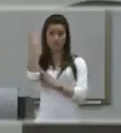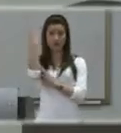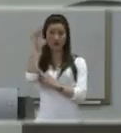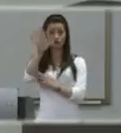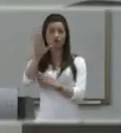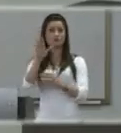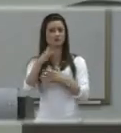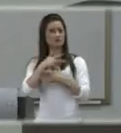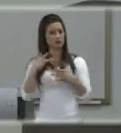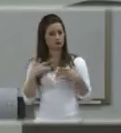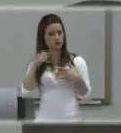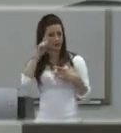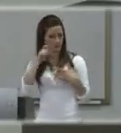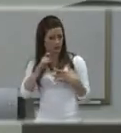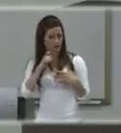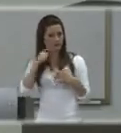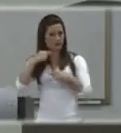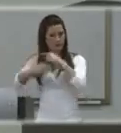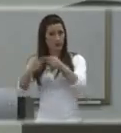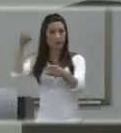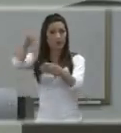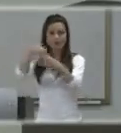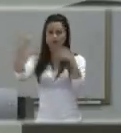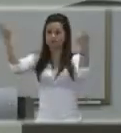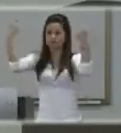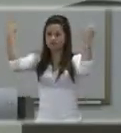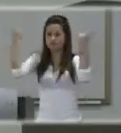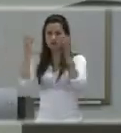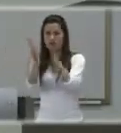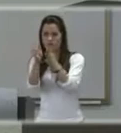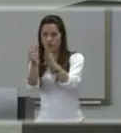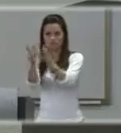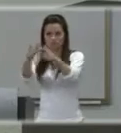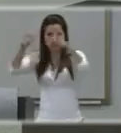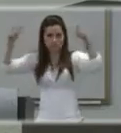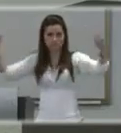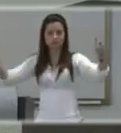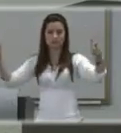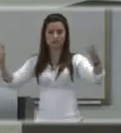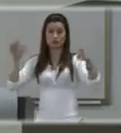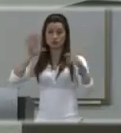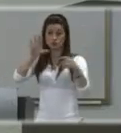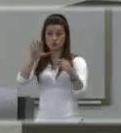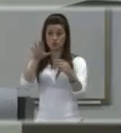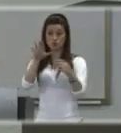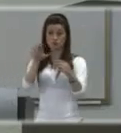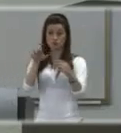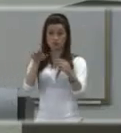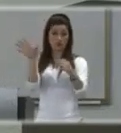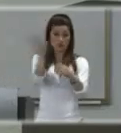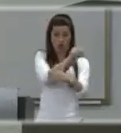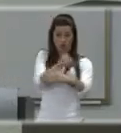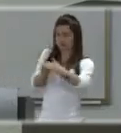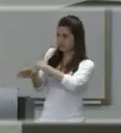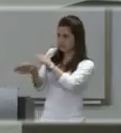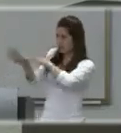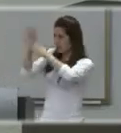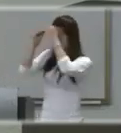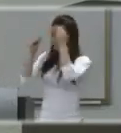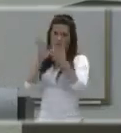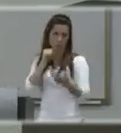reproductiva que incluyen campañas de educación masiva para la población en general no son accesibles, no están ajustadas, no